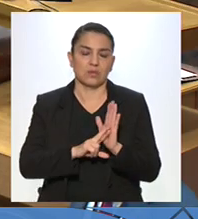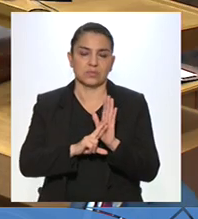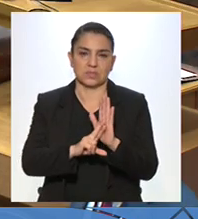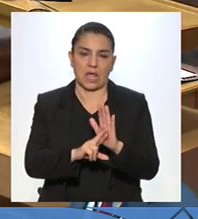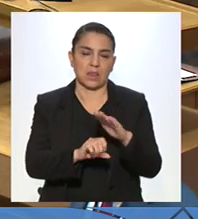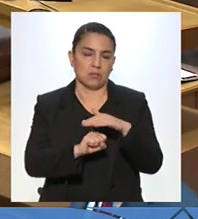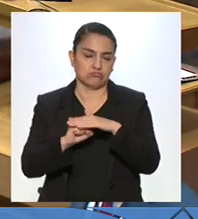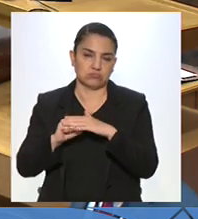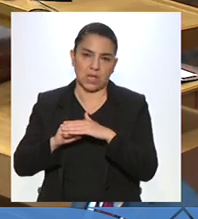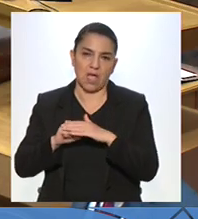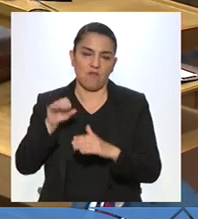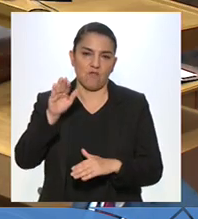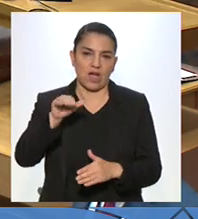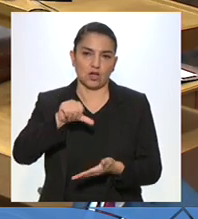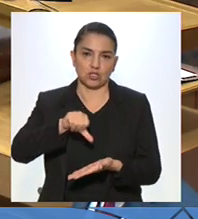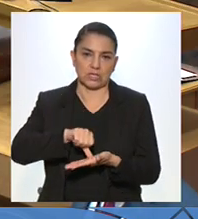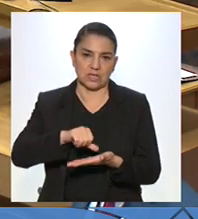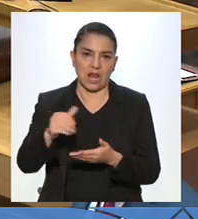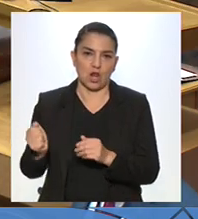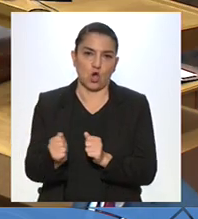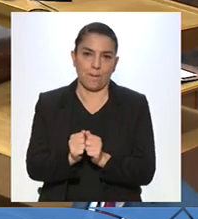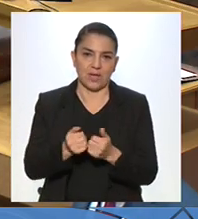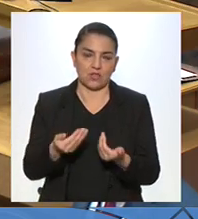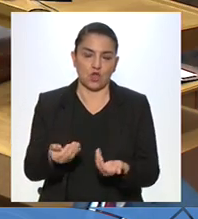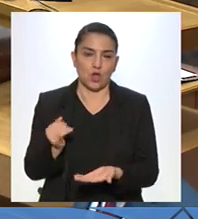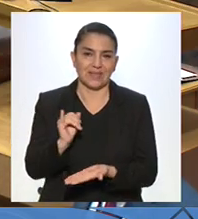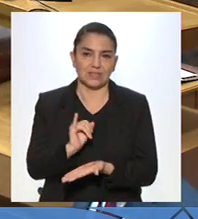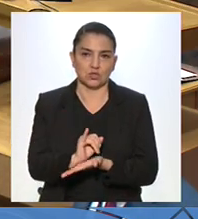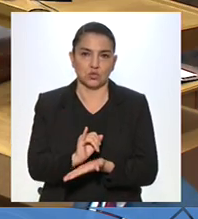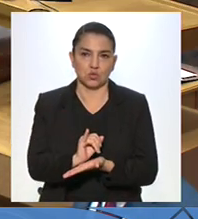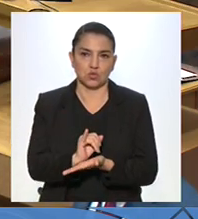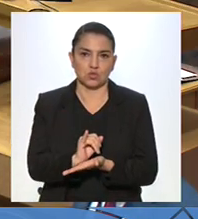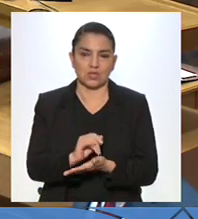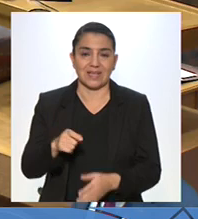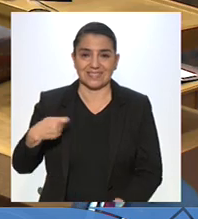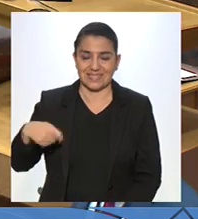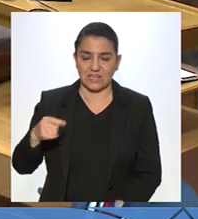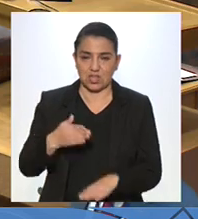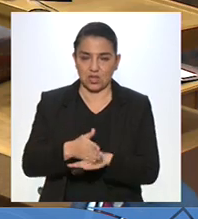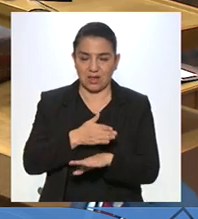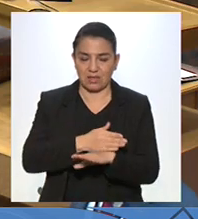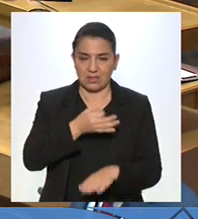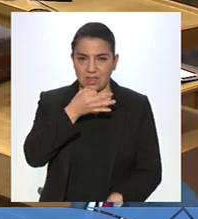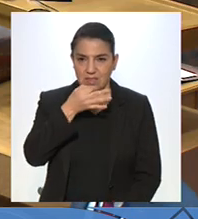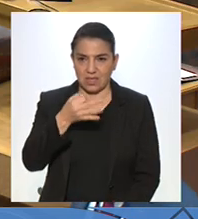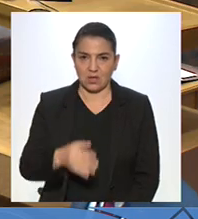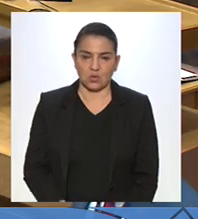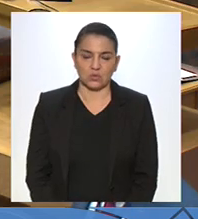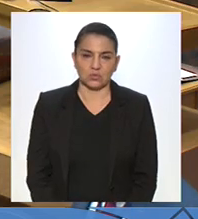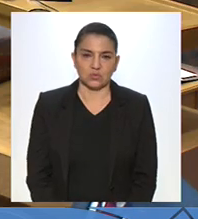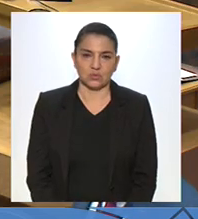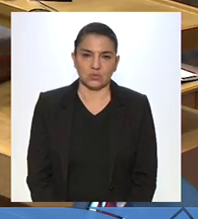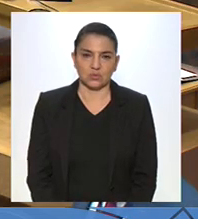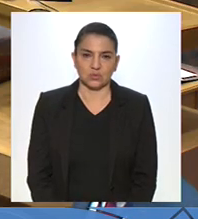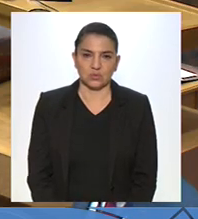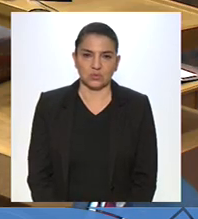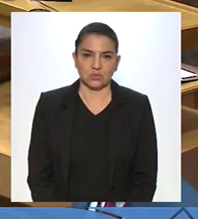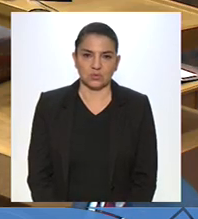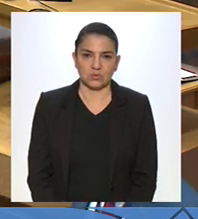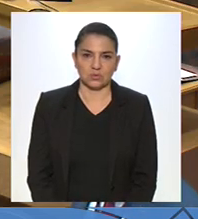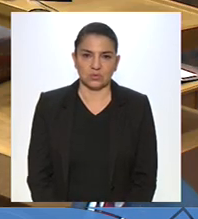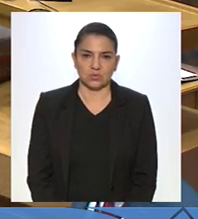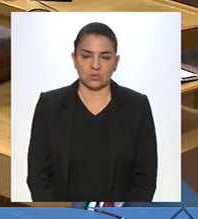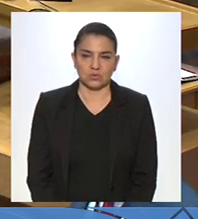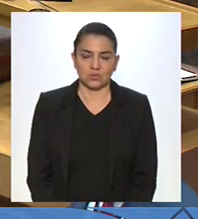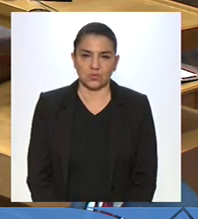acompañan. Una institucionalidad, como ya se refería el senador que recién hablaba, de que en